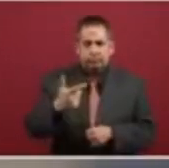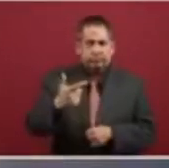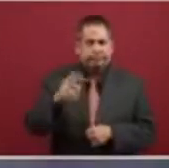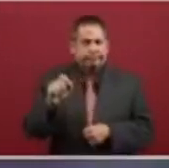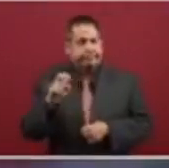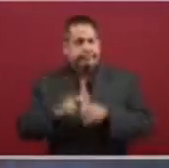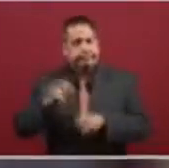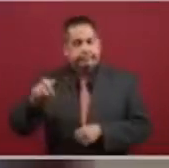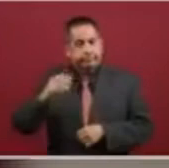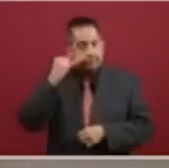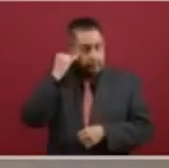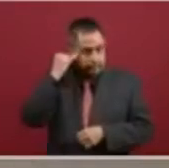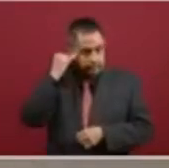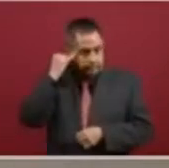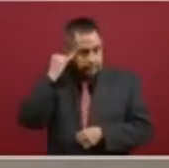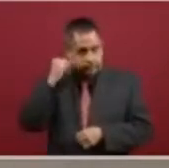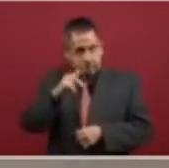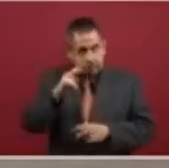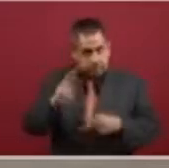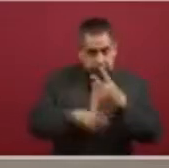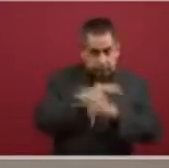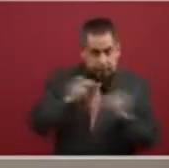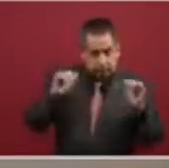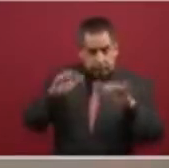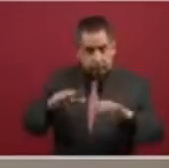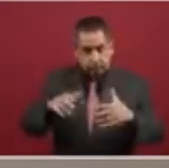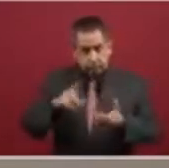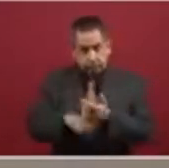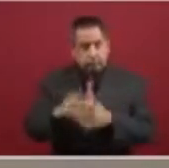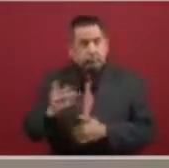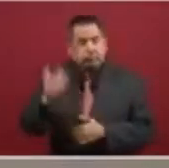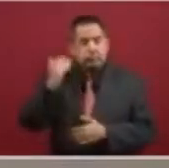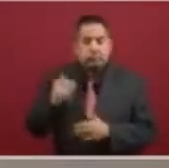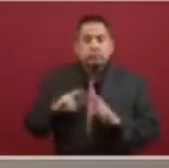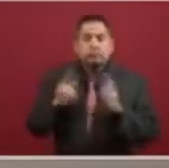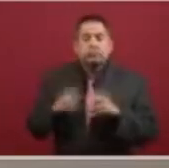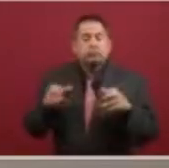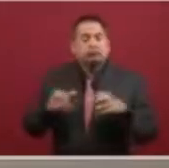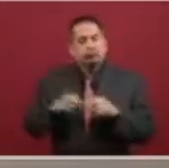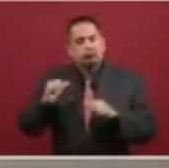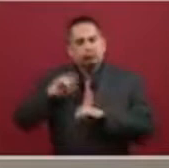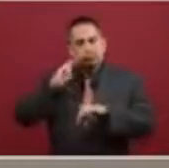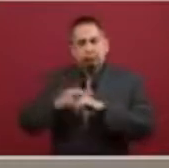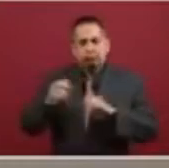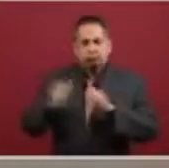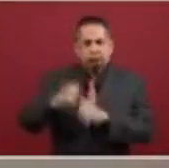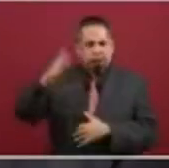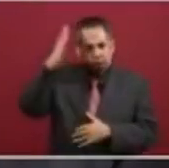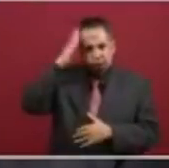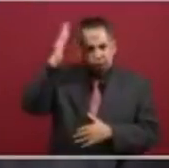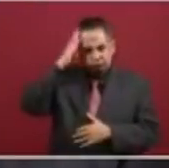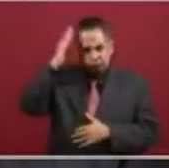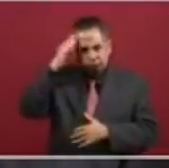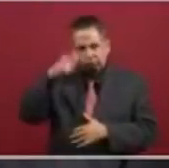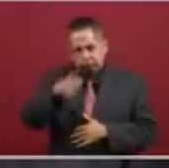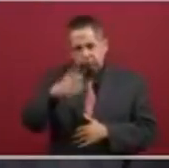Japón. Saber si tiene contemplado asistir, toda vez que la reunión, pues la cumbre, es con líderes.